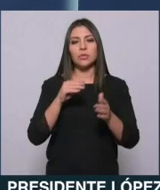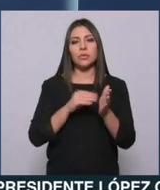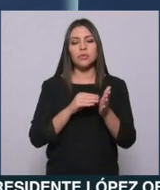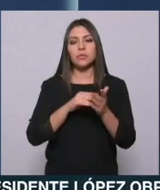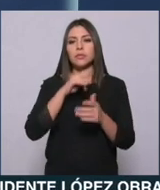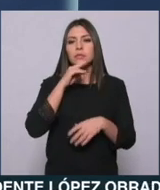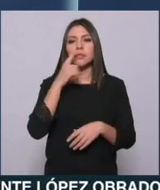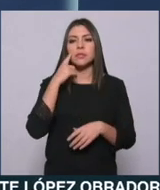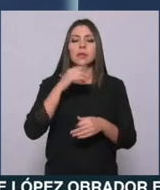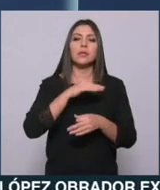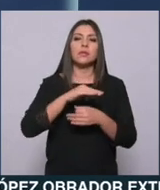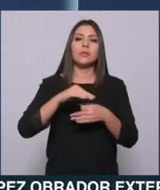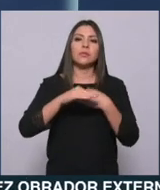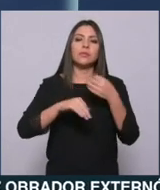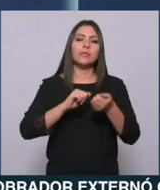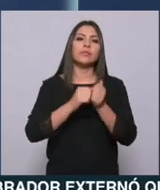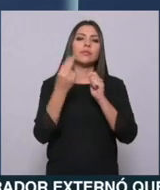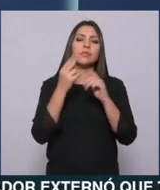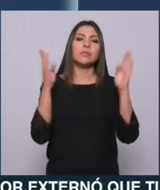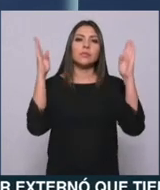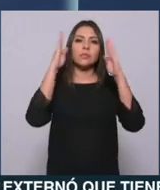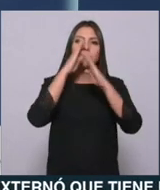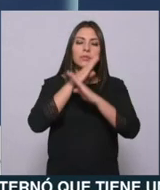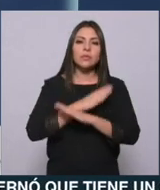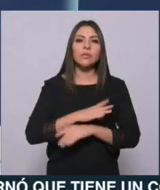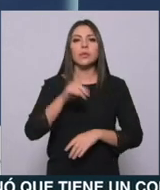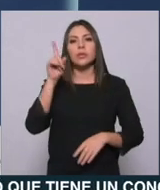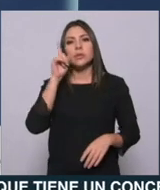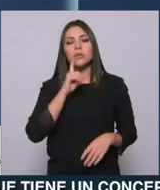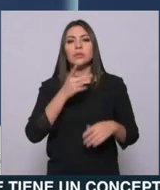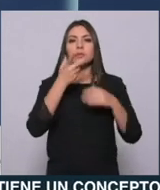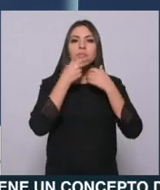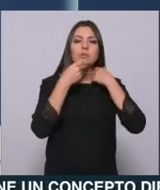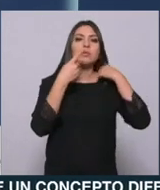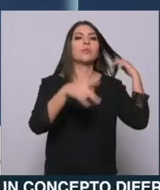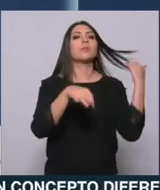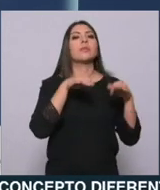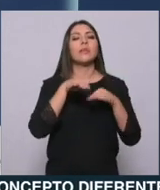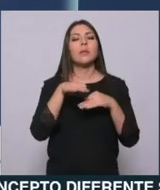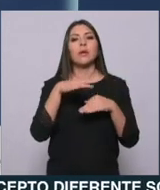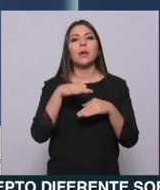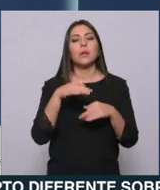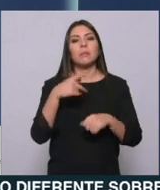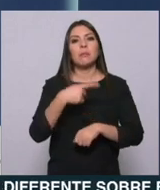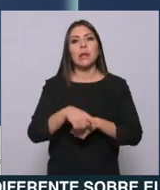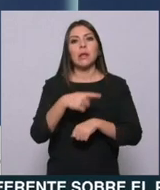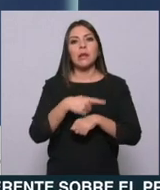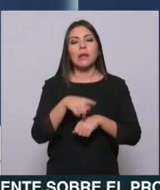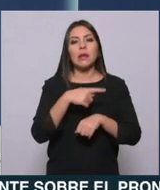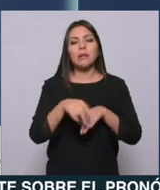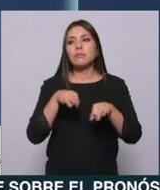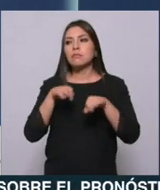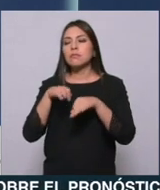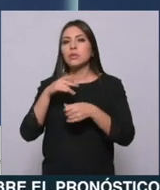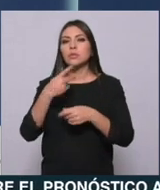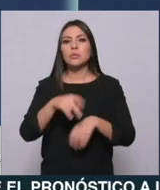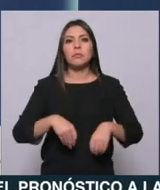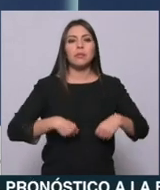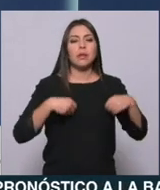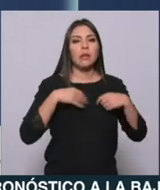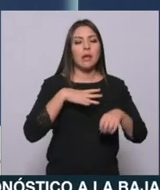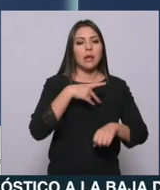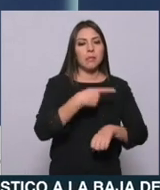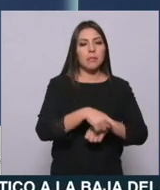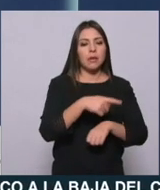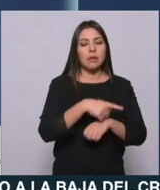a todos a la reconciliación, a hombres, mujeres que arriesgan la vida, la integridad todos los días, a que nos unamos en torno a esta